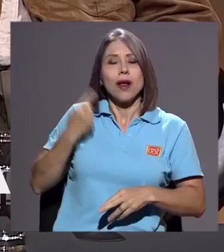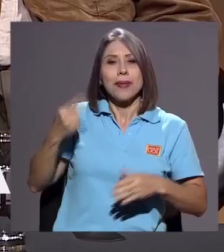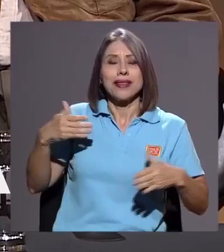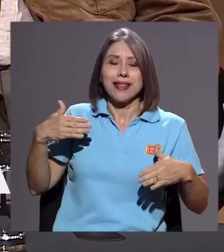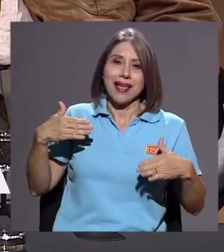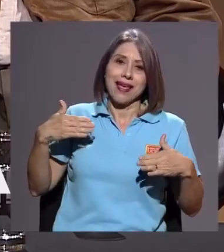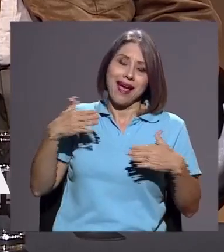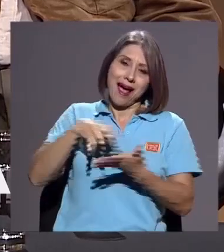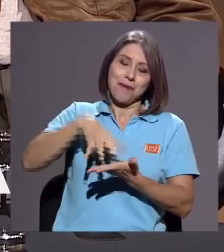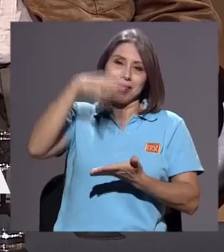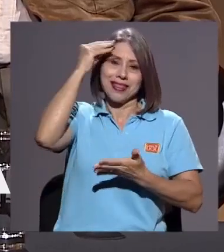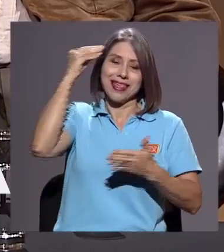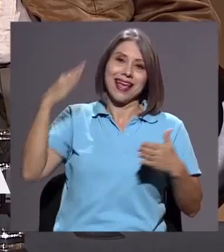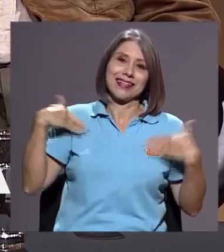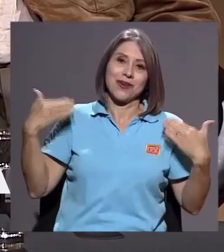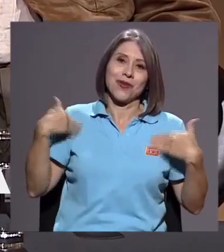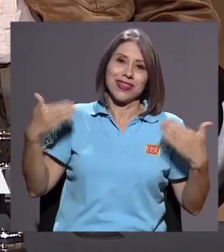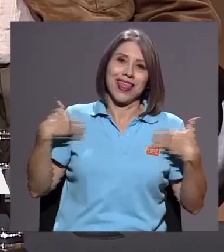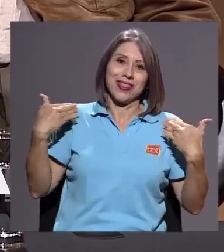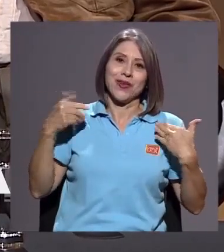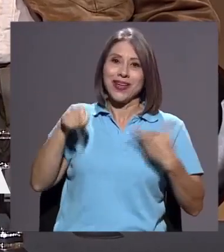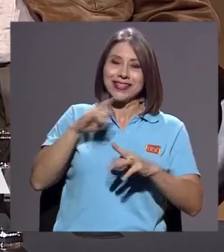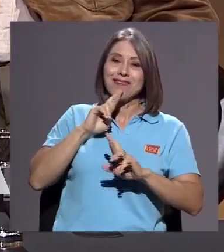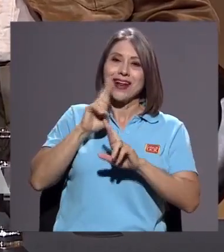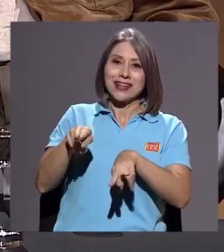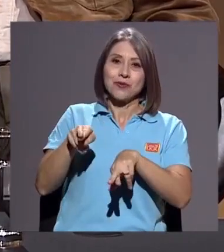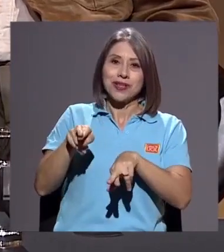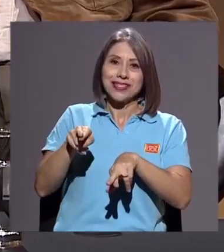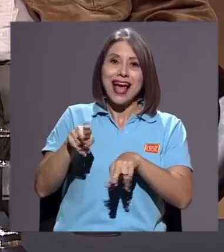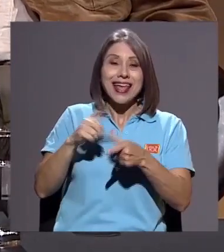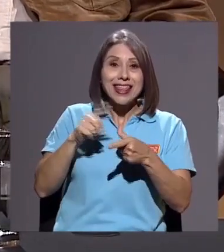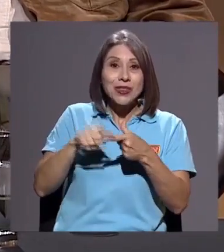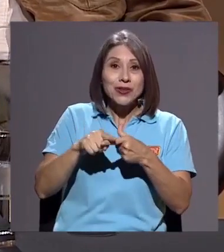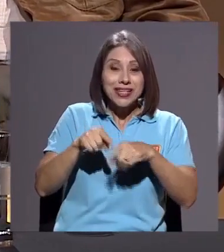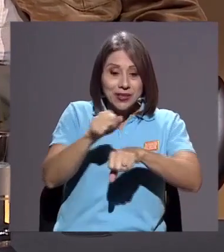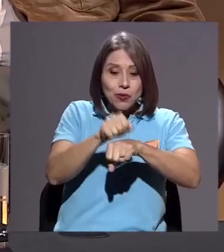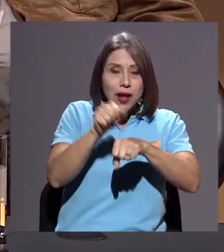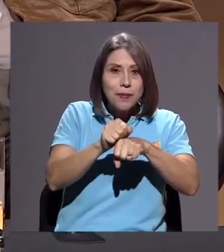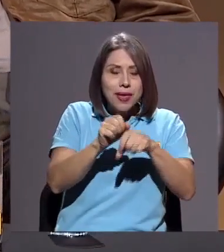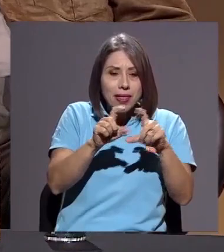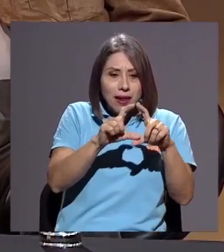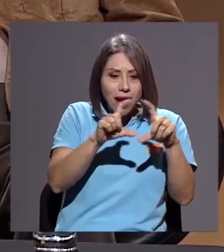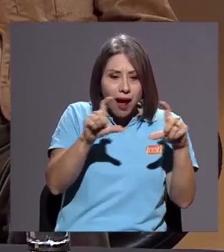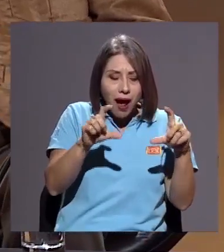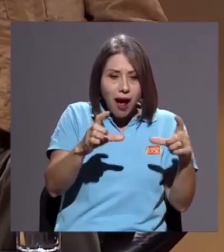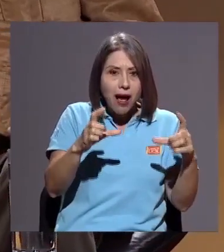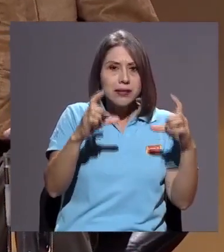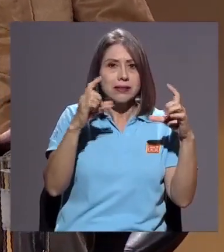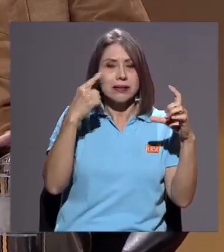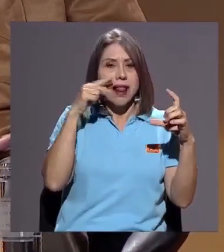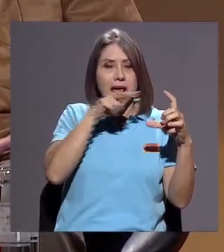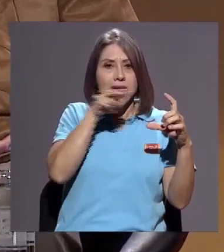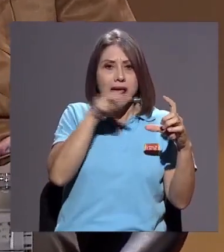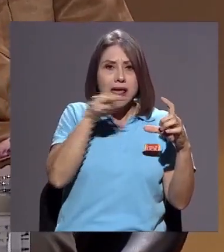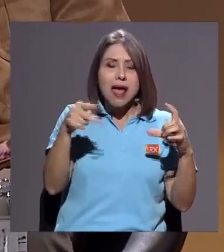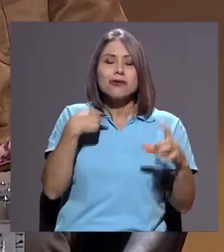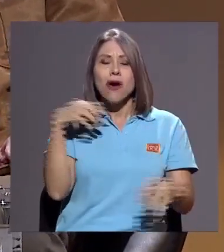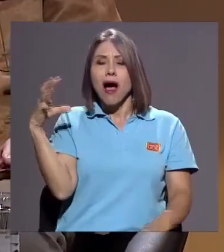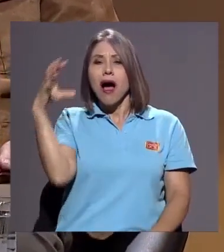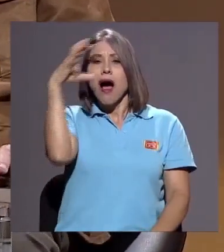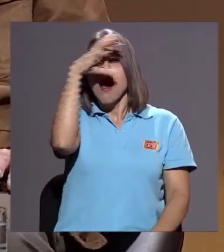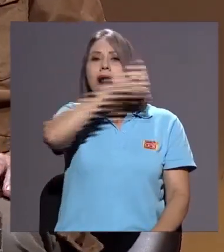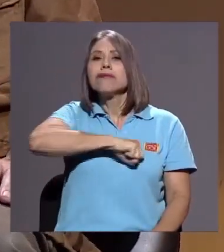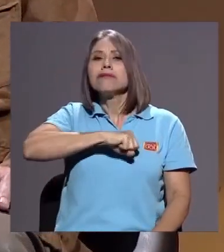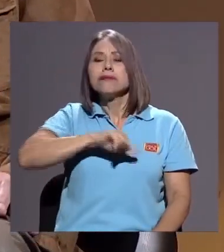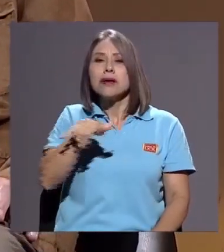monje. Y la grabaron en piedra. Y leyendo eso ahí, yo me di cuenta que ese era mi padre, ¿verdad? Era una persona que pasó